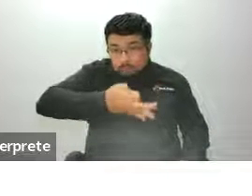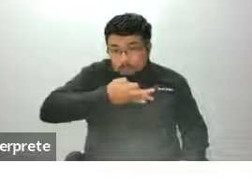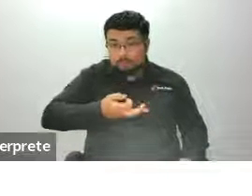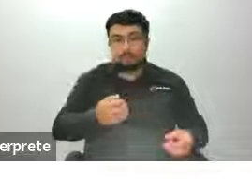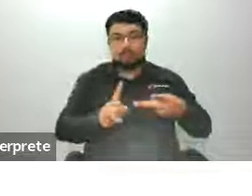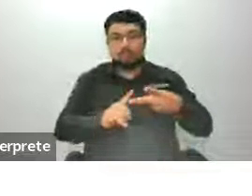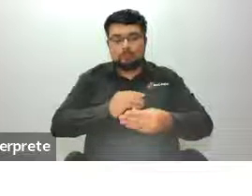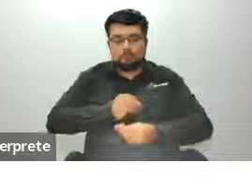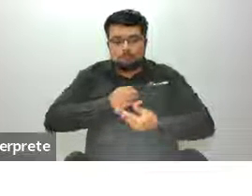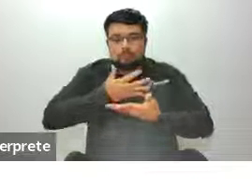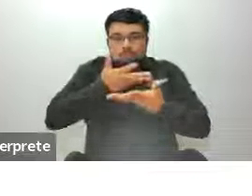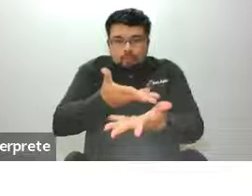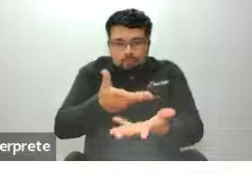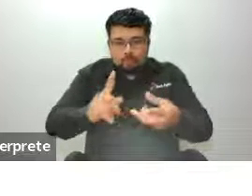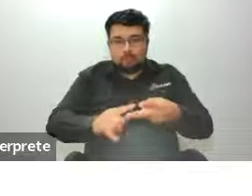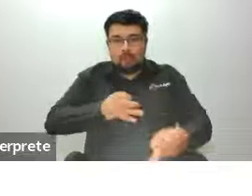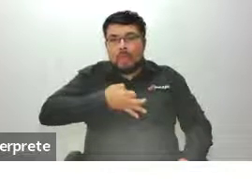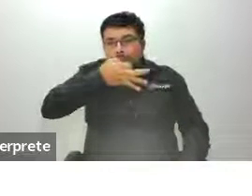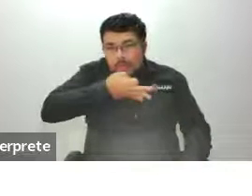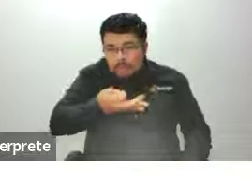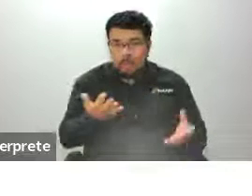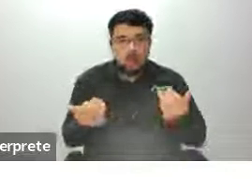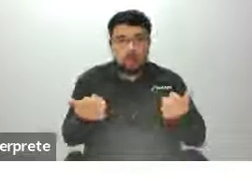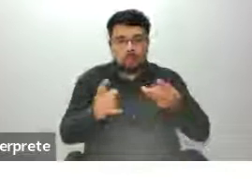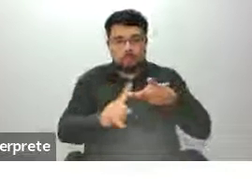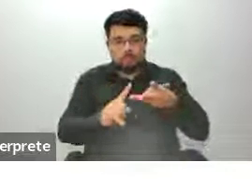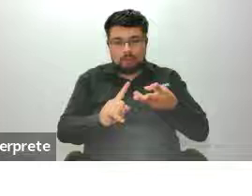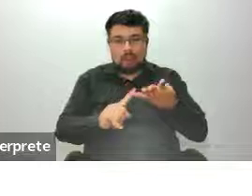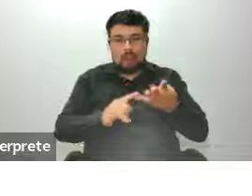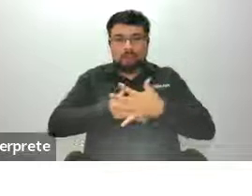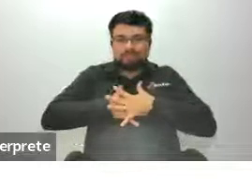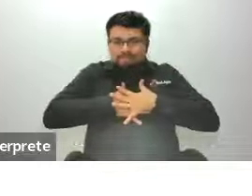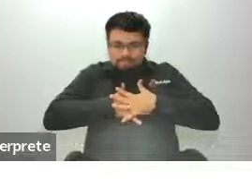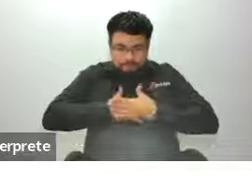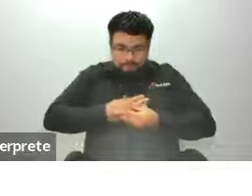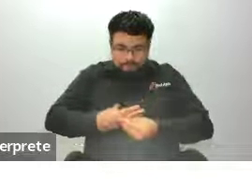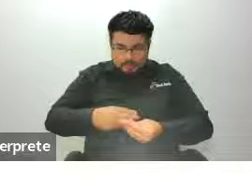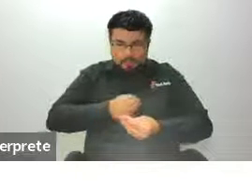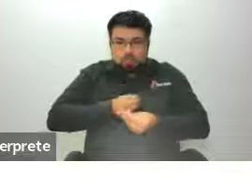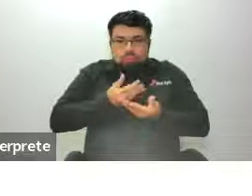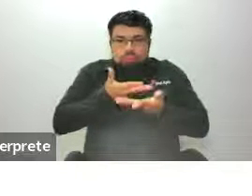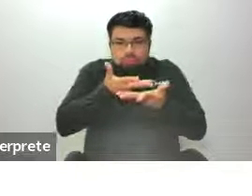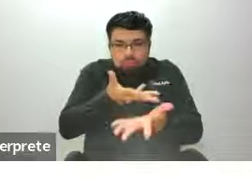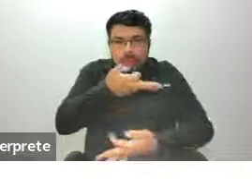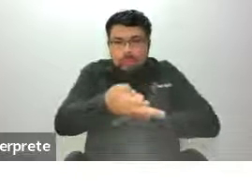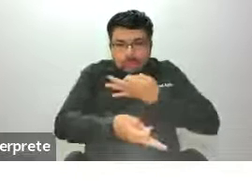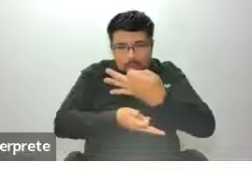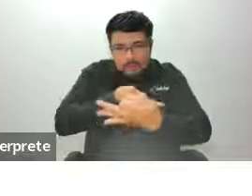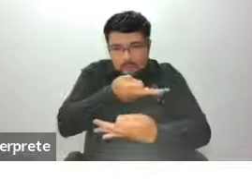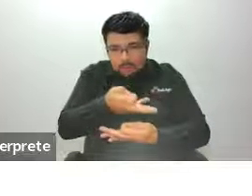necesitamos, precisar aquellas emociones que sentimos o que